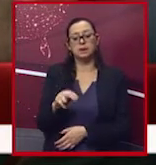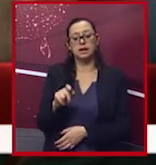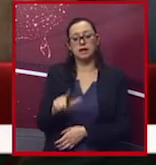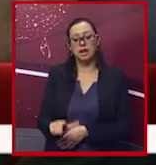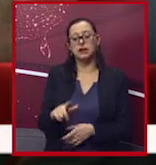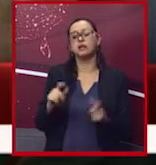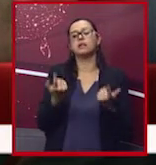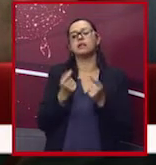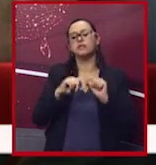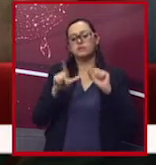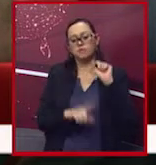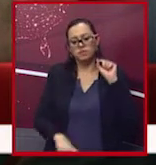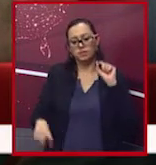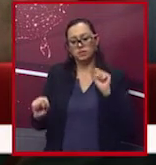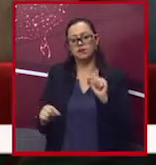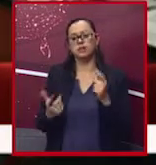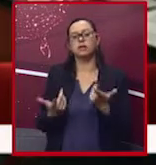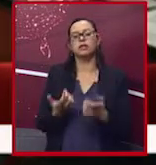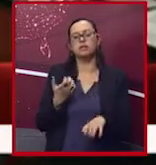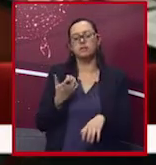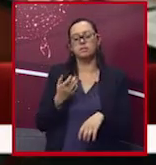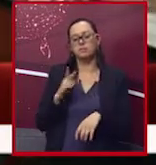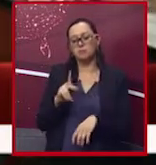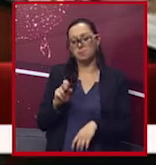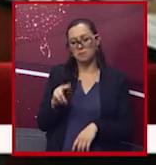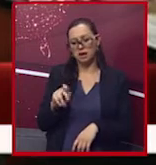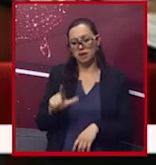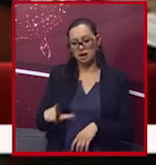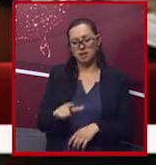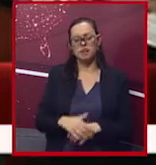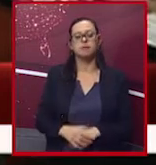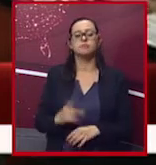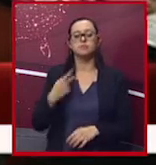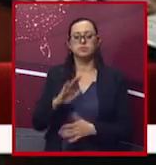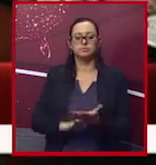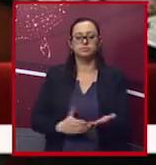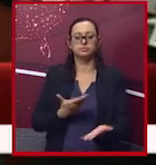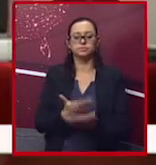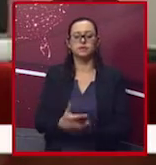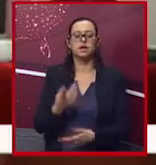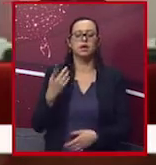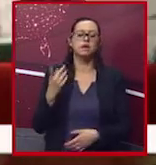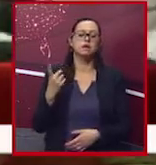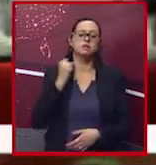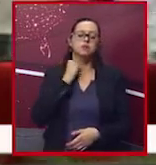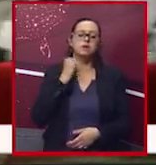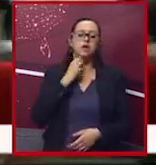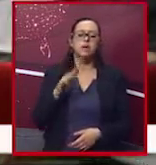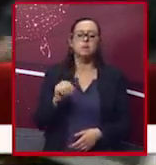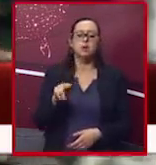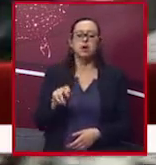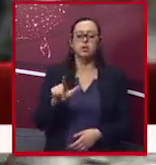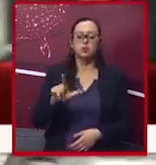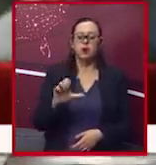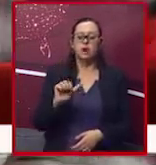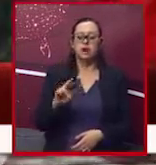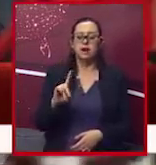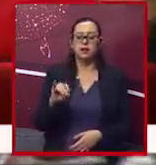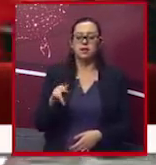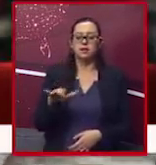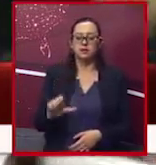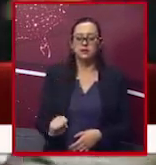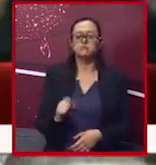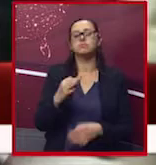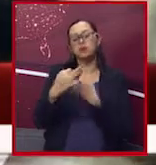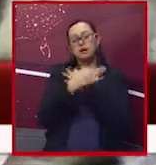fuero federal como del fuero común. Sin embargo, a propuesta del senador Manuel Cárdenas Fonseca, las y los legisladores acordaron declarar